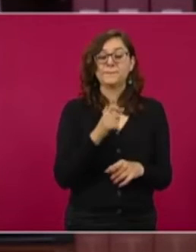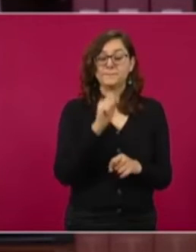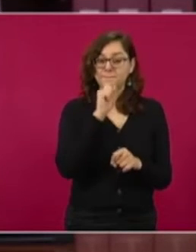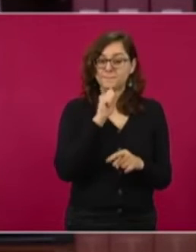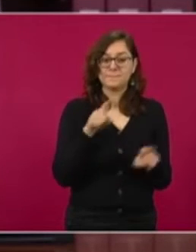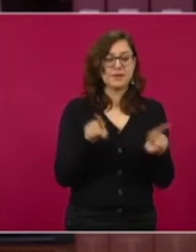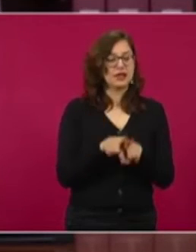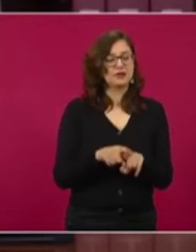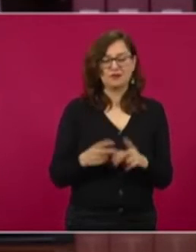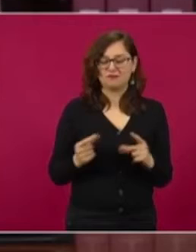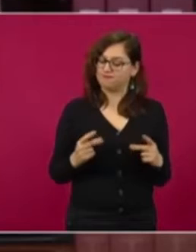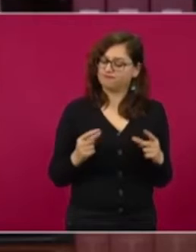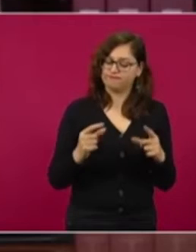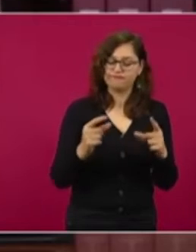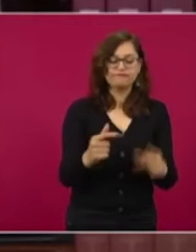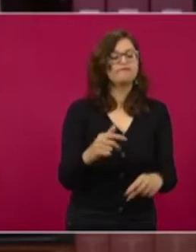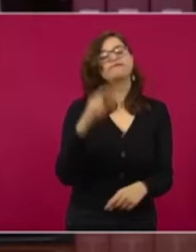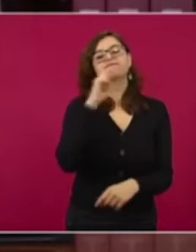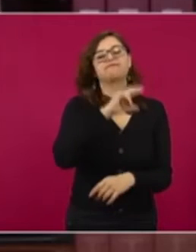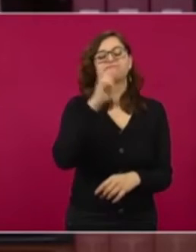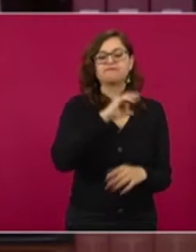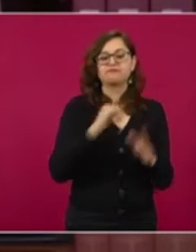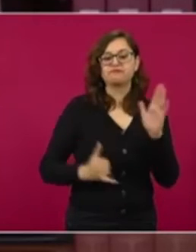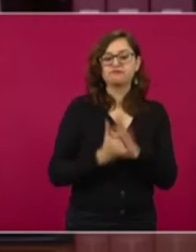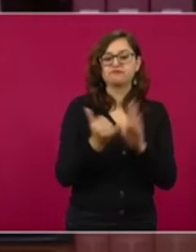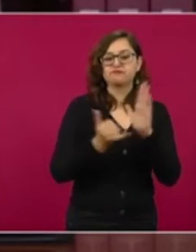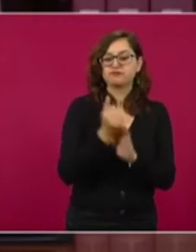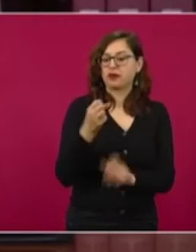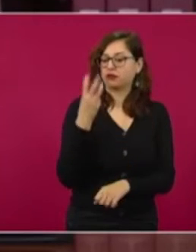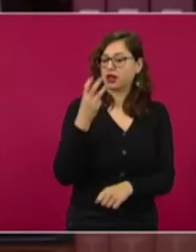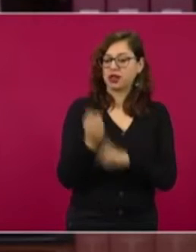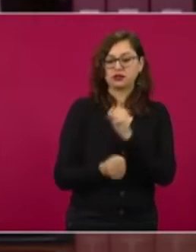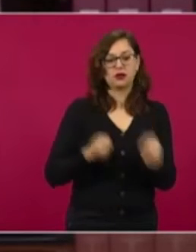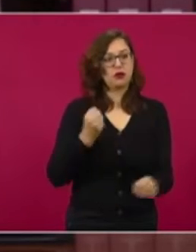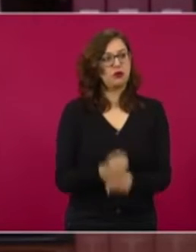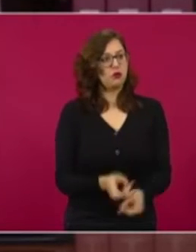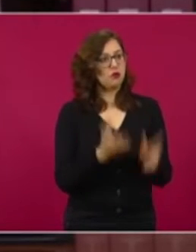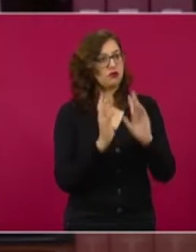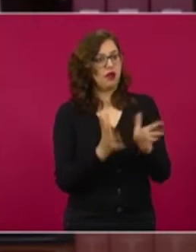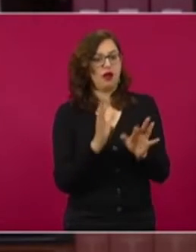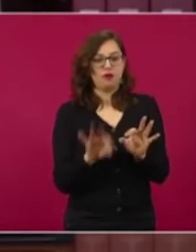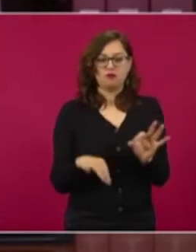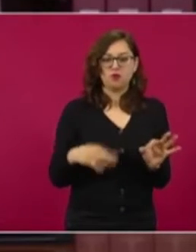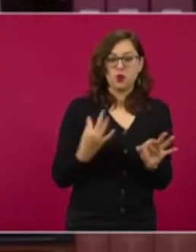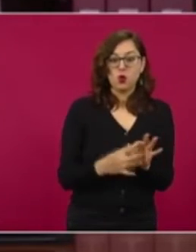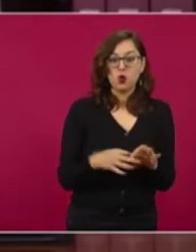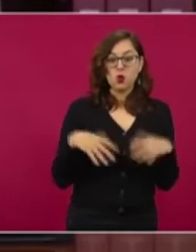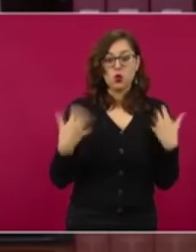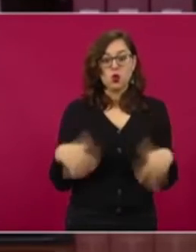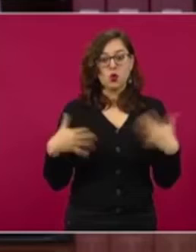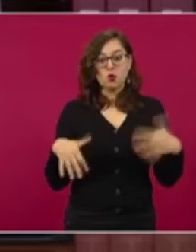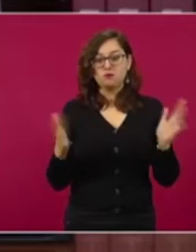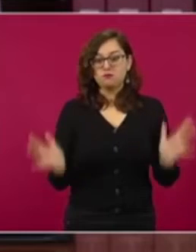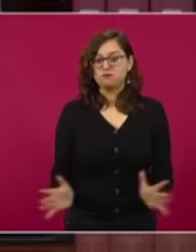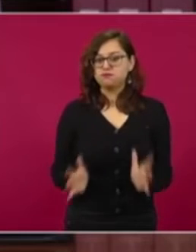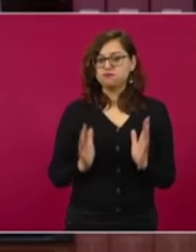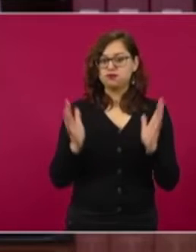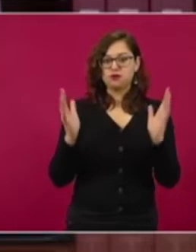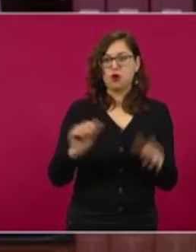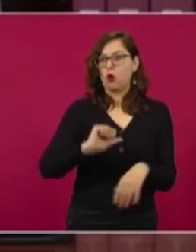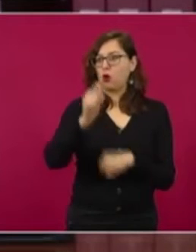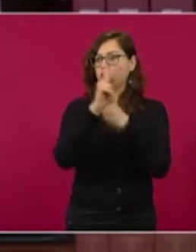un tiempo récord, 3 años. Esto no se hace en ninguna parte del